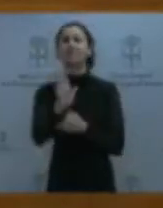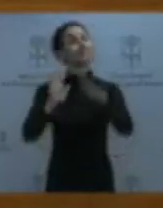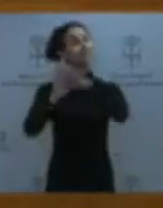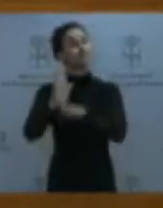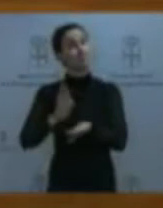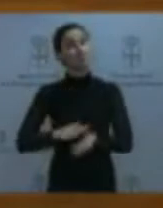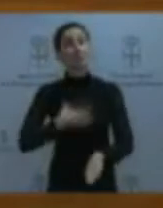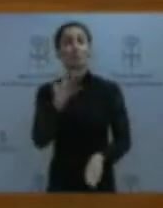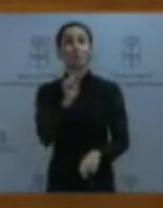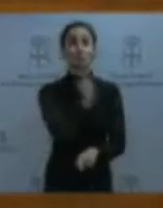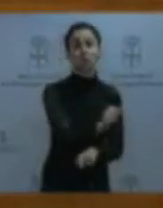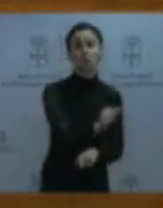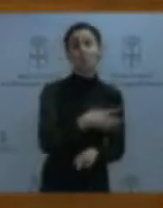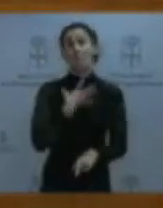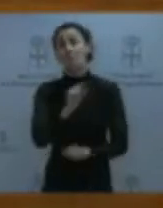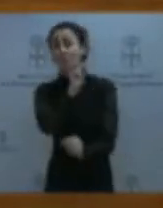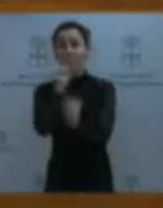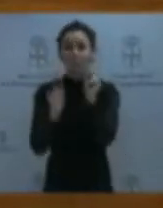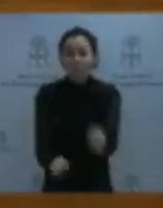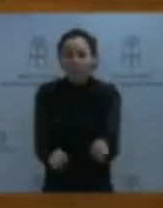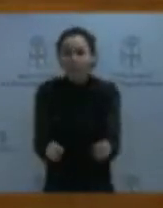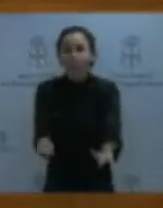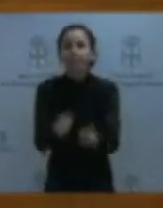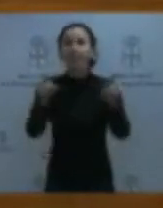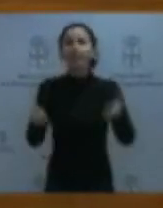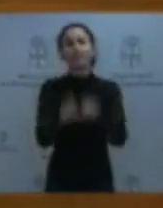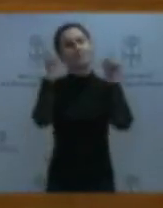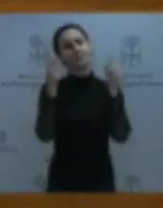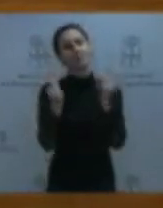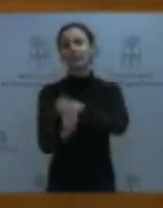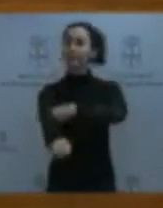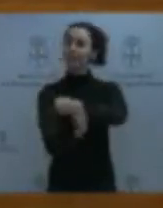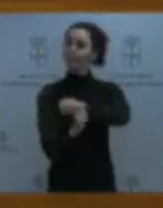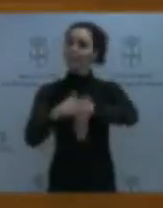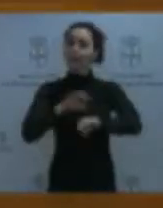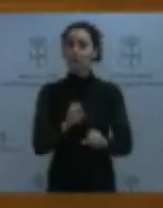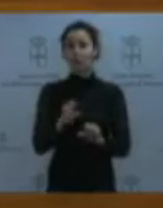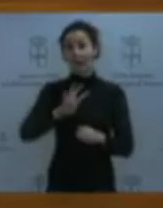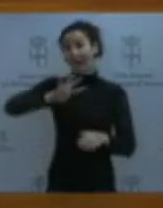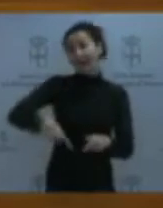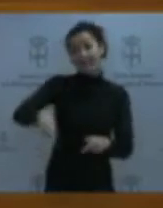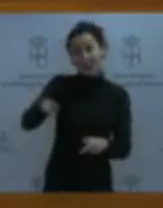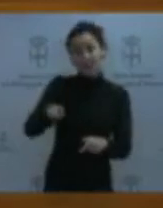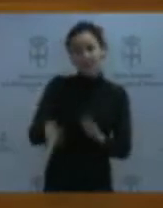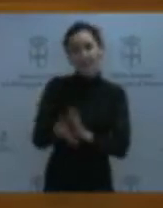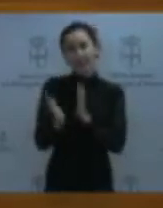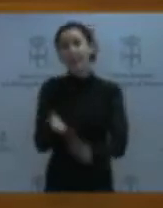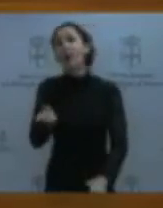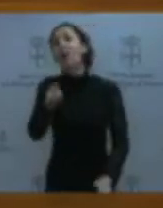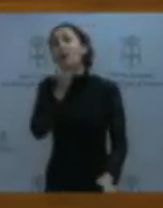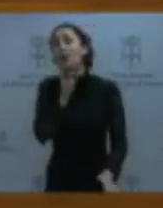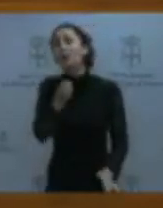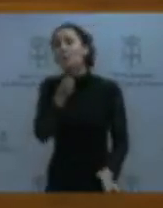ustedes también son, digamos, estratégicos, porque tienen una franquicia en Cataluña que funciona como funciona, pero que con